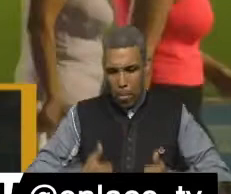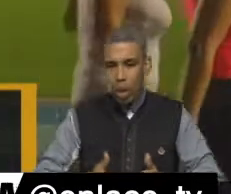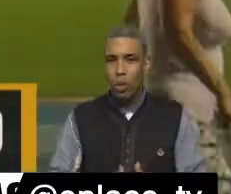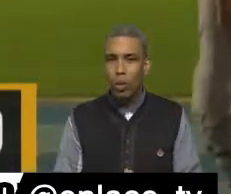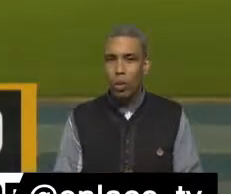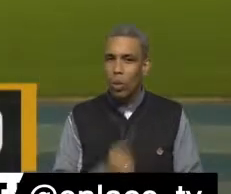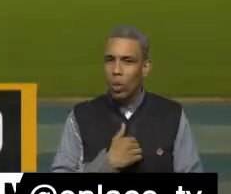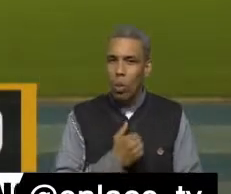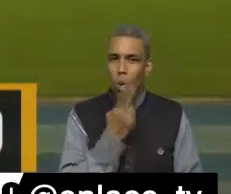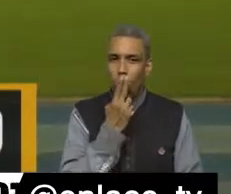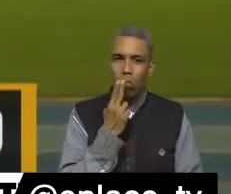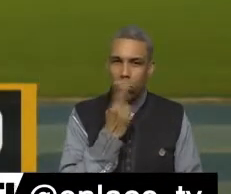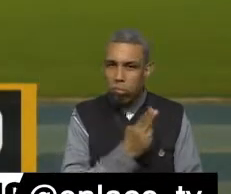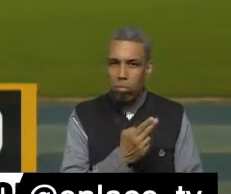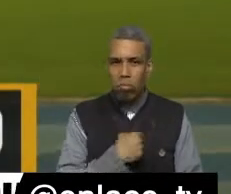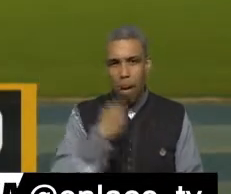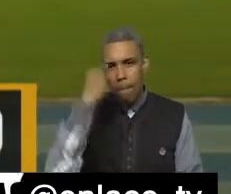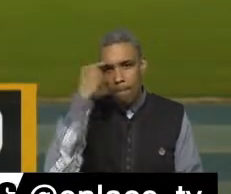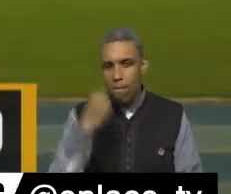dedicación, mucho trabajo,